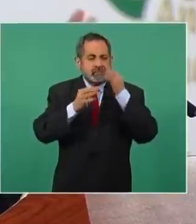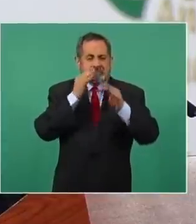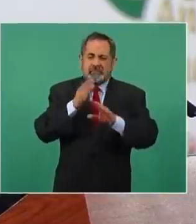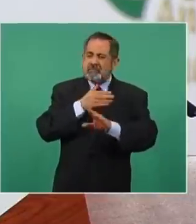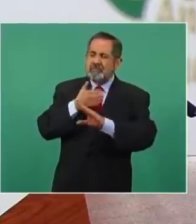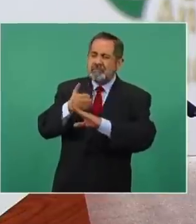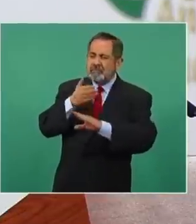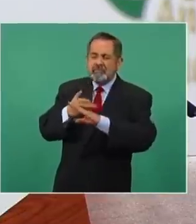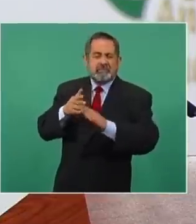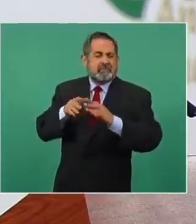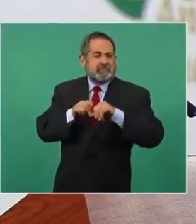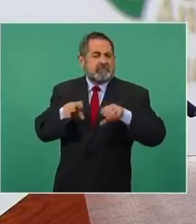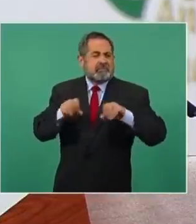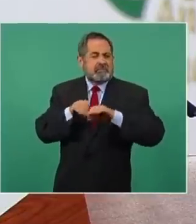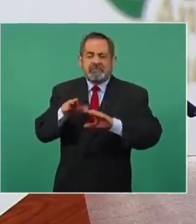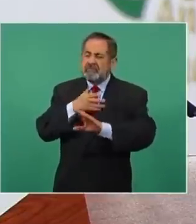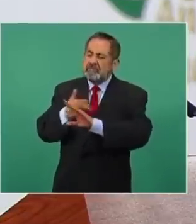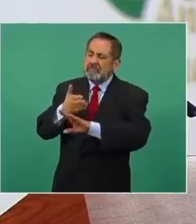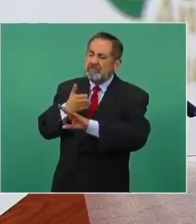mediática,